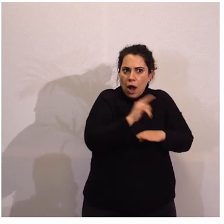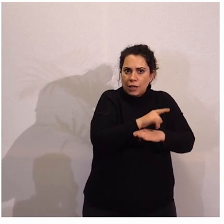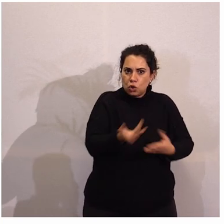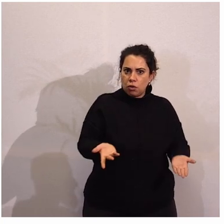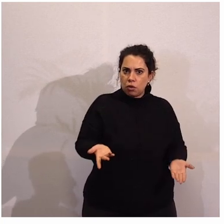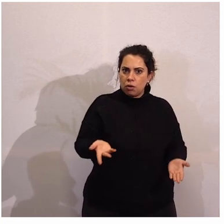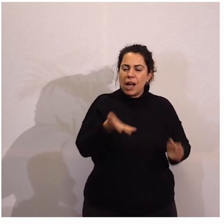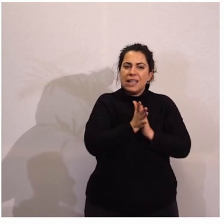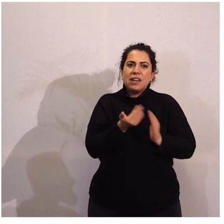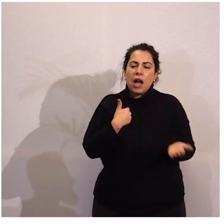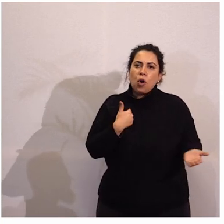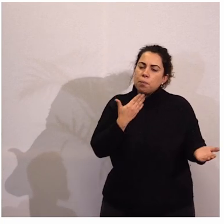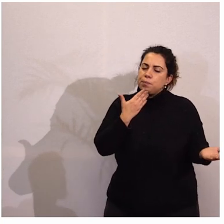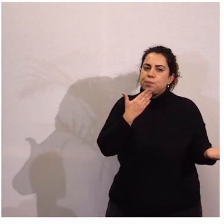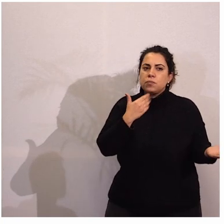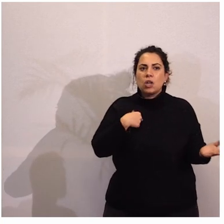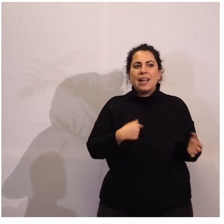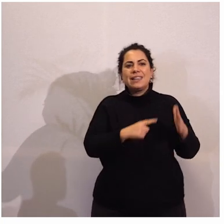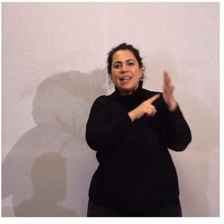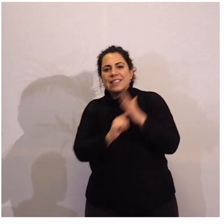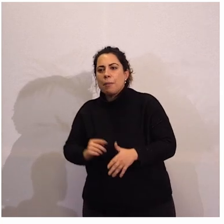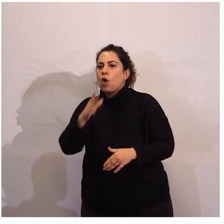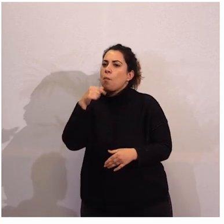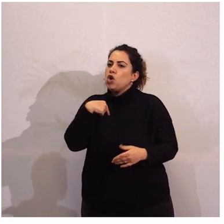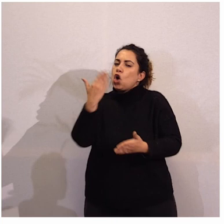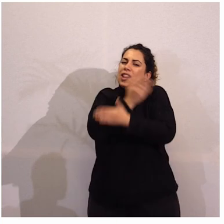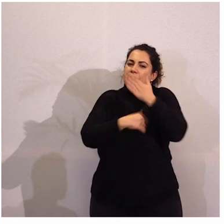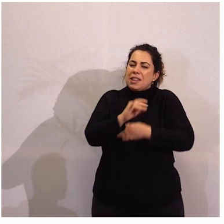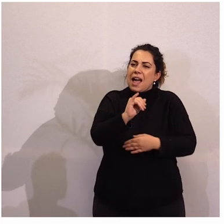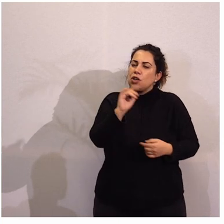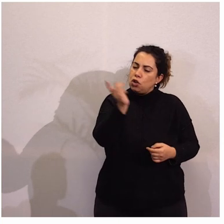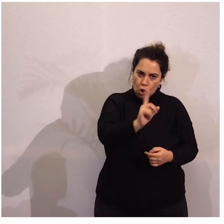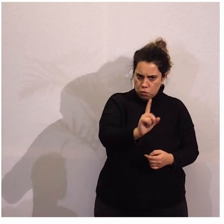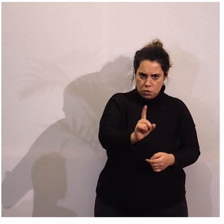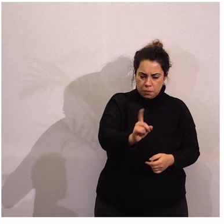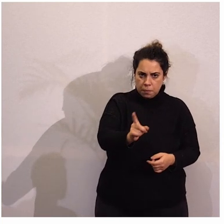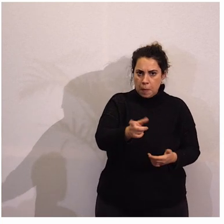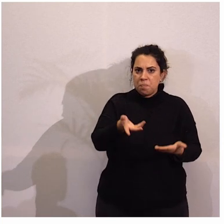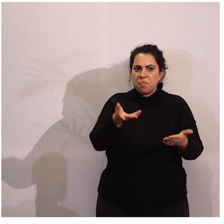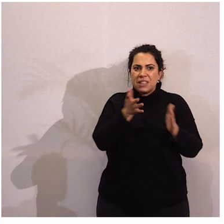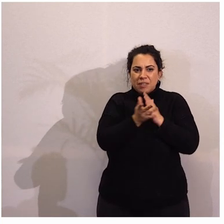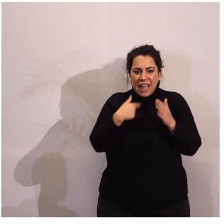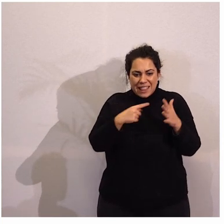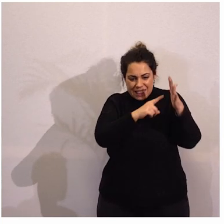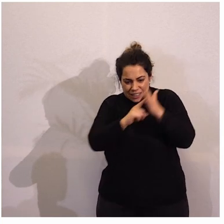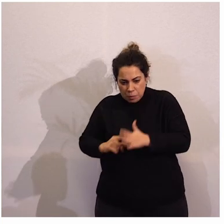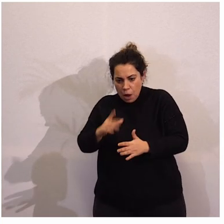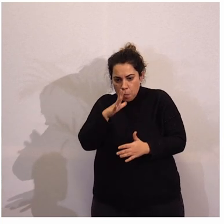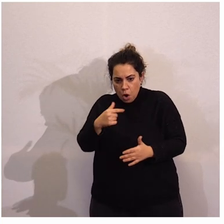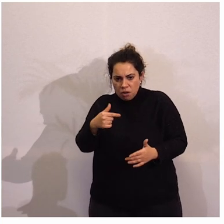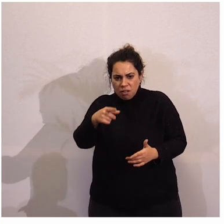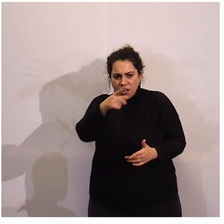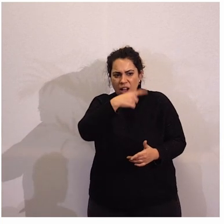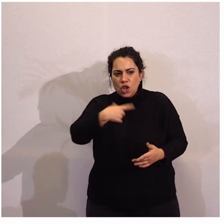sea, no es que te discriminen porque tengas una discapacidad, no. Lo que te discriminan porque no se creen